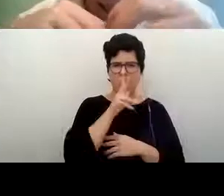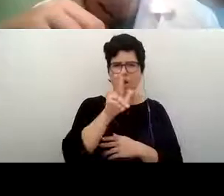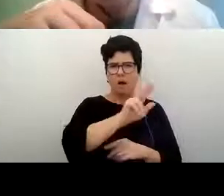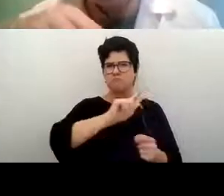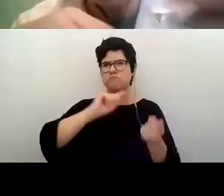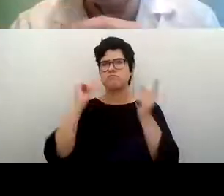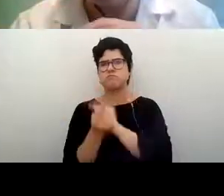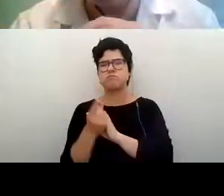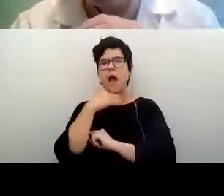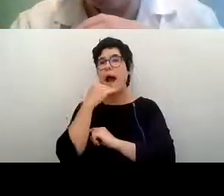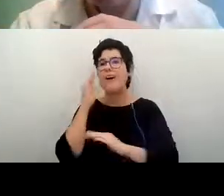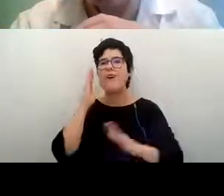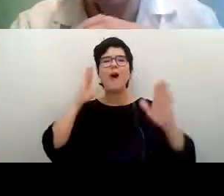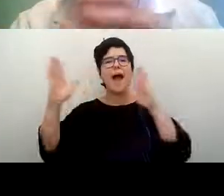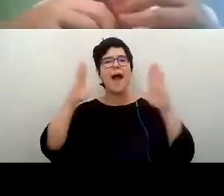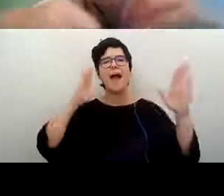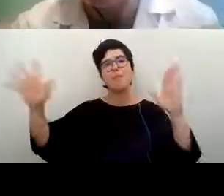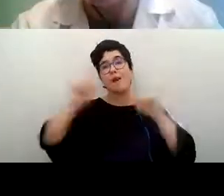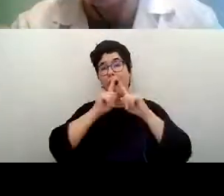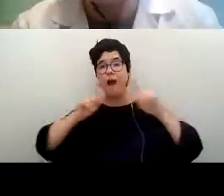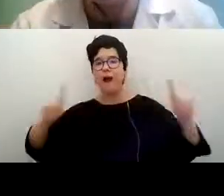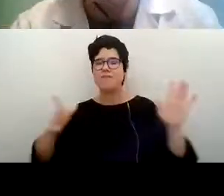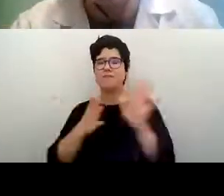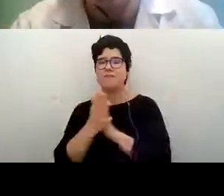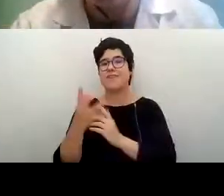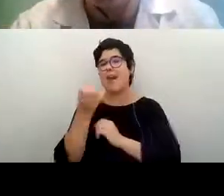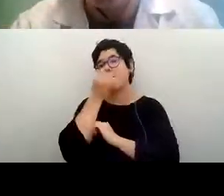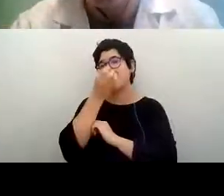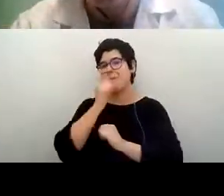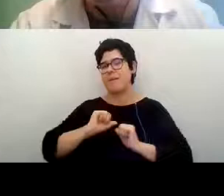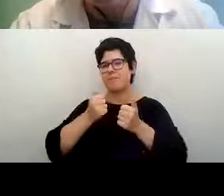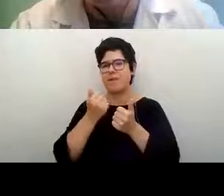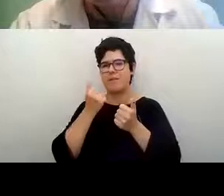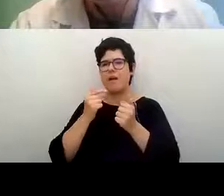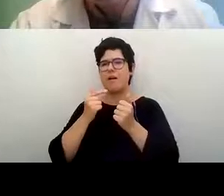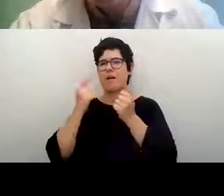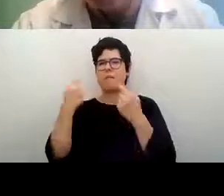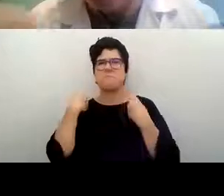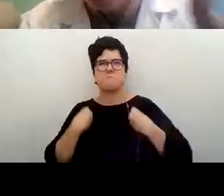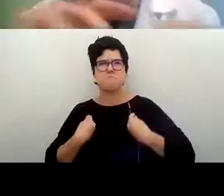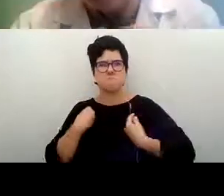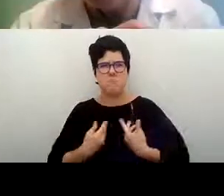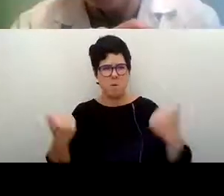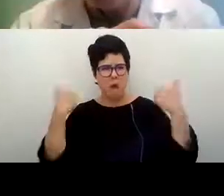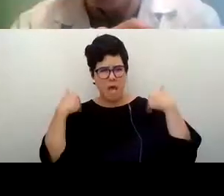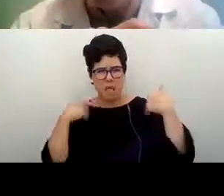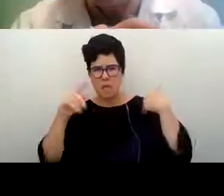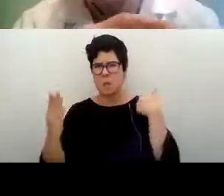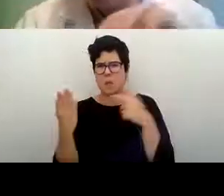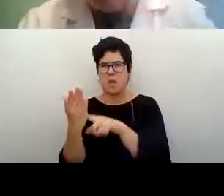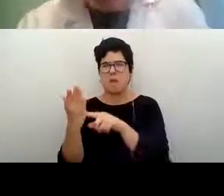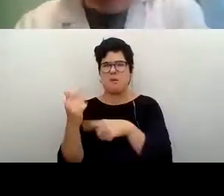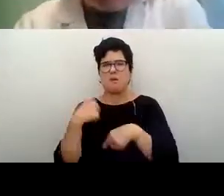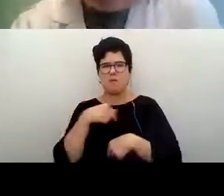el tiempo, en la estación del año y demás, nos aparece este cansancio poco explicable, hablaríamos en terminología